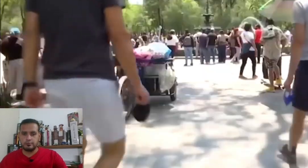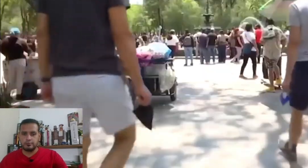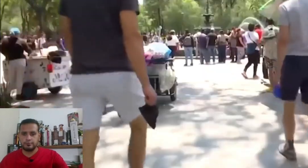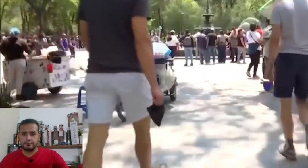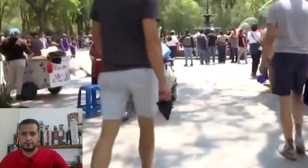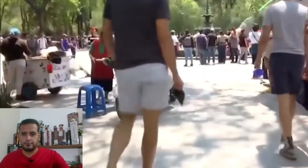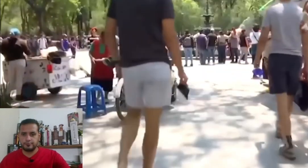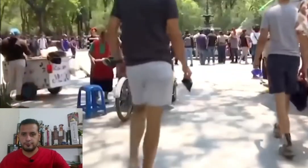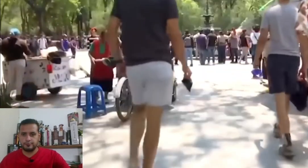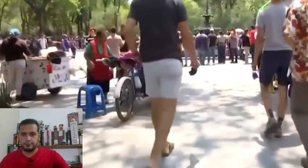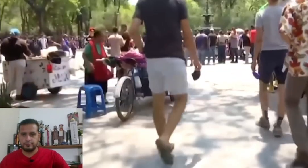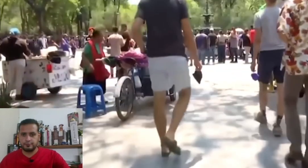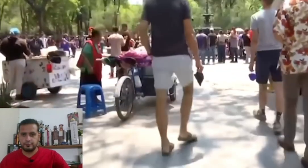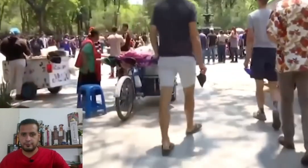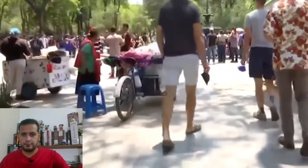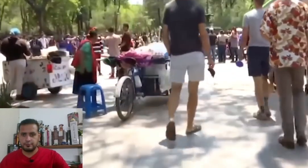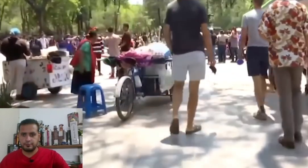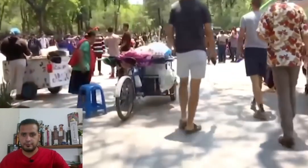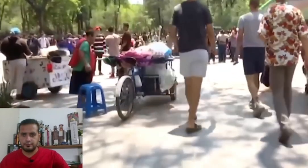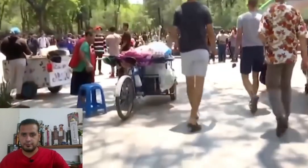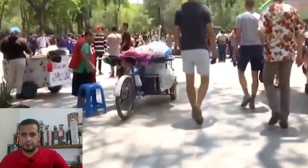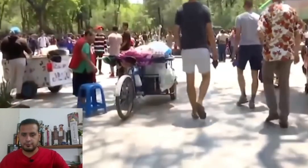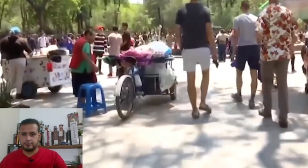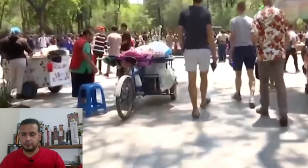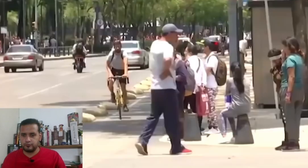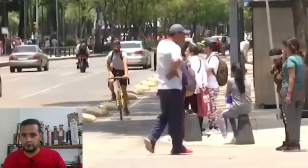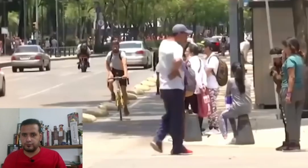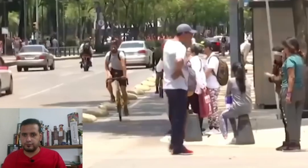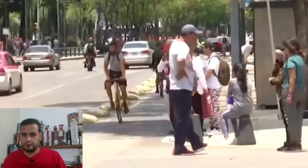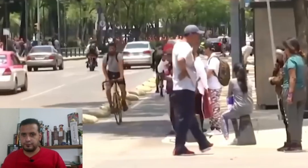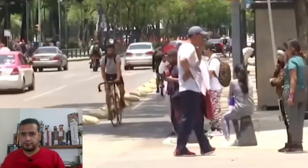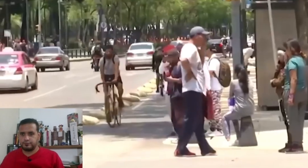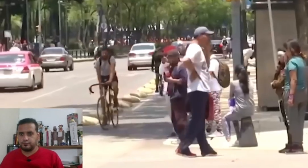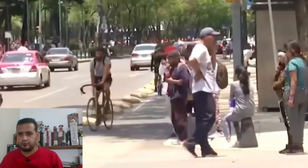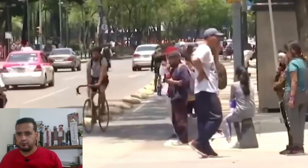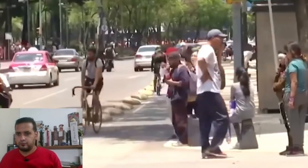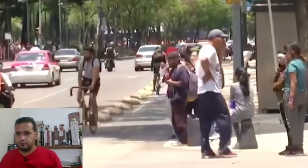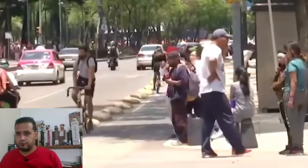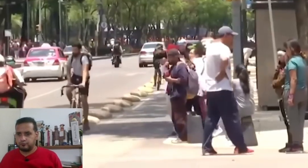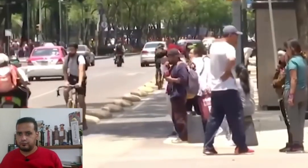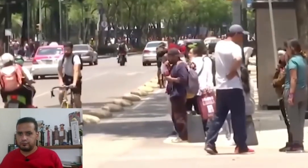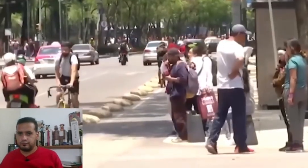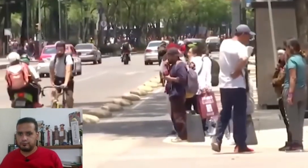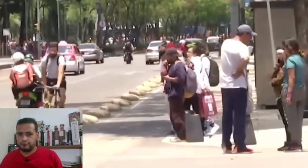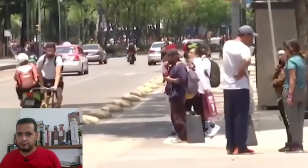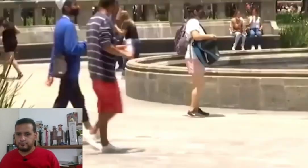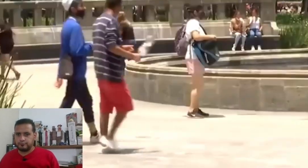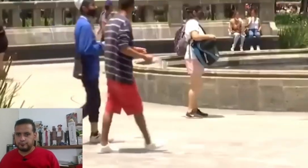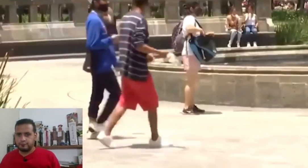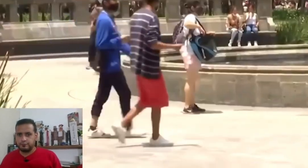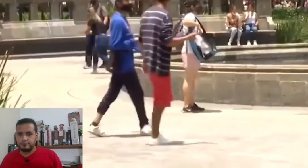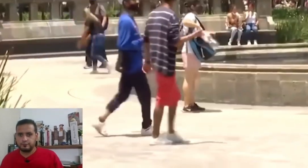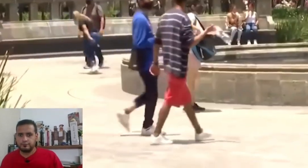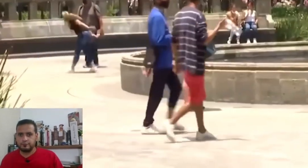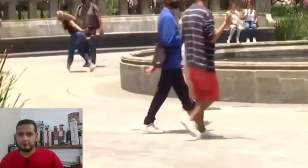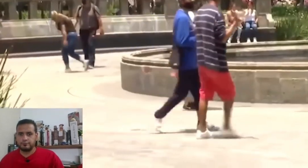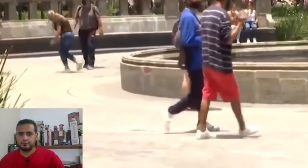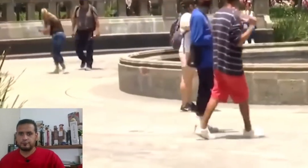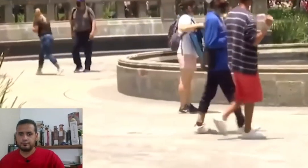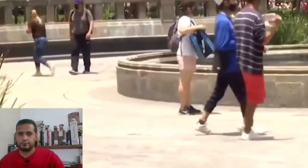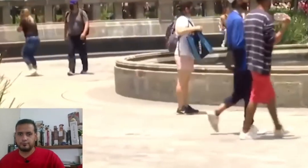de miles de mexicanos. Hasta ahora en México van 302.112 muertos por COVID-19 y